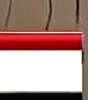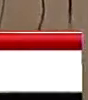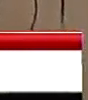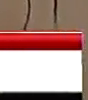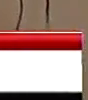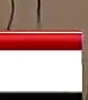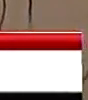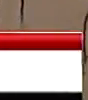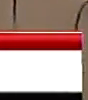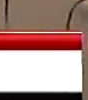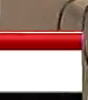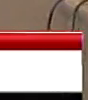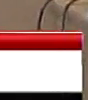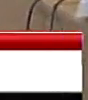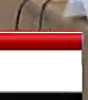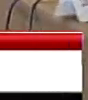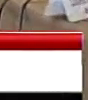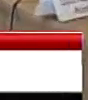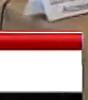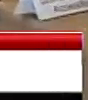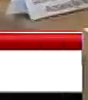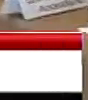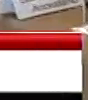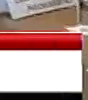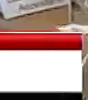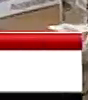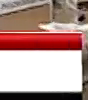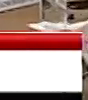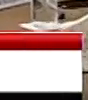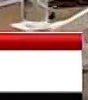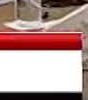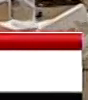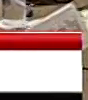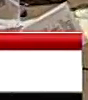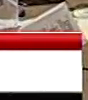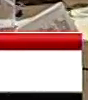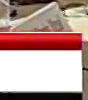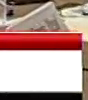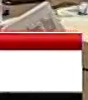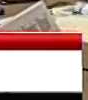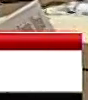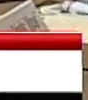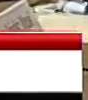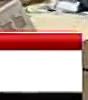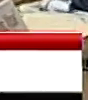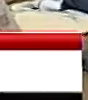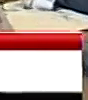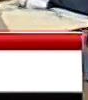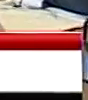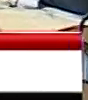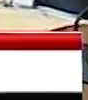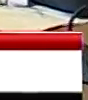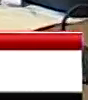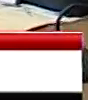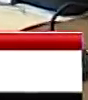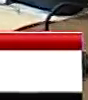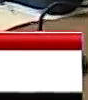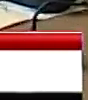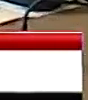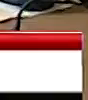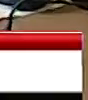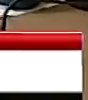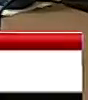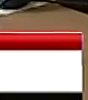ministro. Yo siempre que había una presentación de un ministro de la producción he manifestado que esto más parece un ministerio de la pesquería que un ministerio de